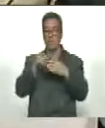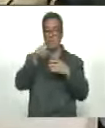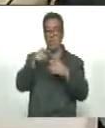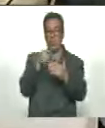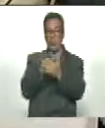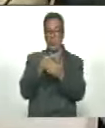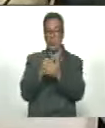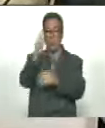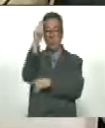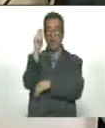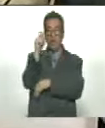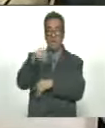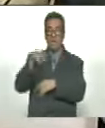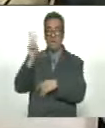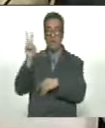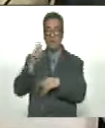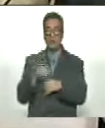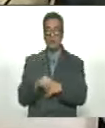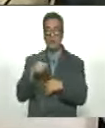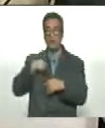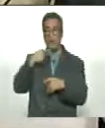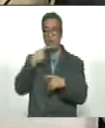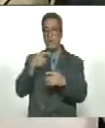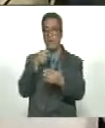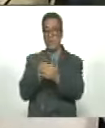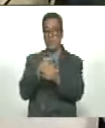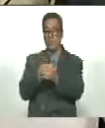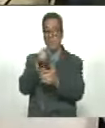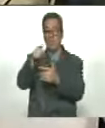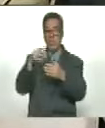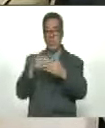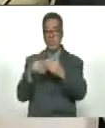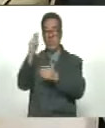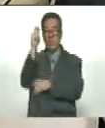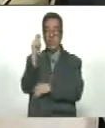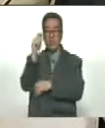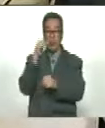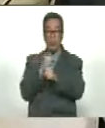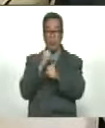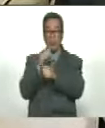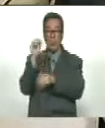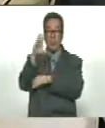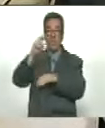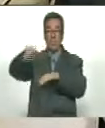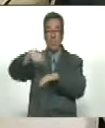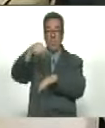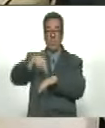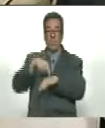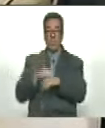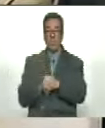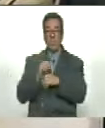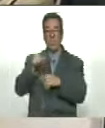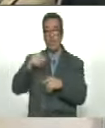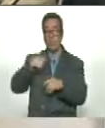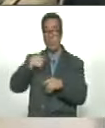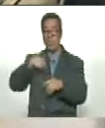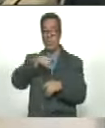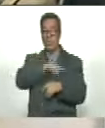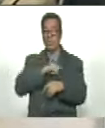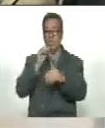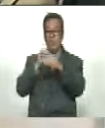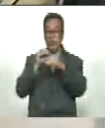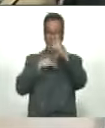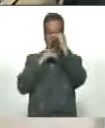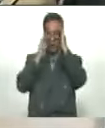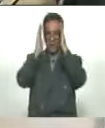el salario de un diputado en Venezuela. Si ese es el salario de un diputado, ¿qué queda para un funcionario de la Asamblea Nacional? Por eso nosotros llamamos